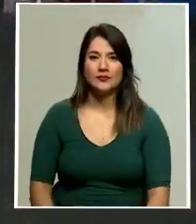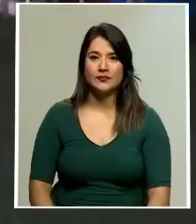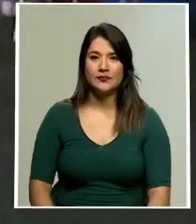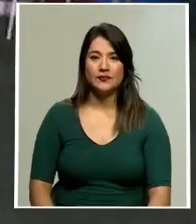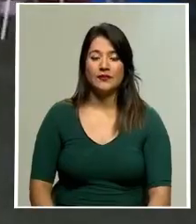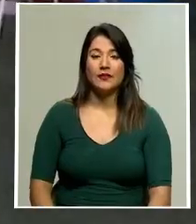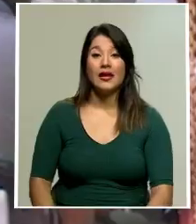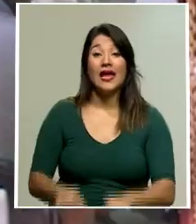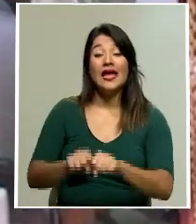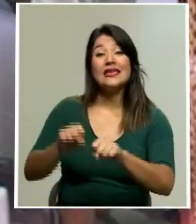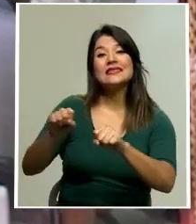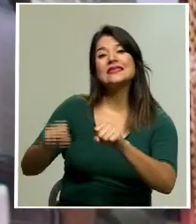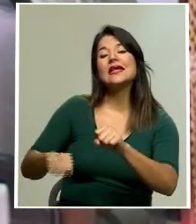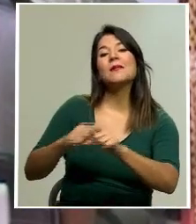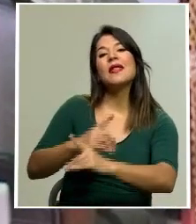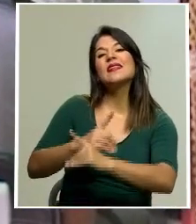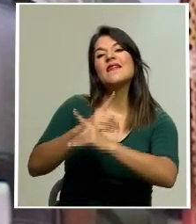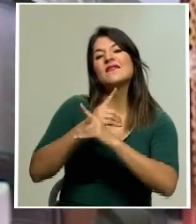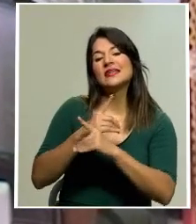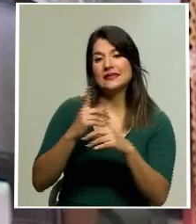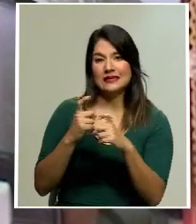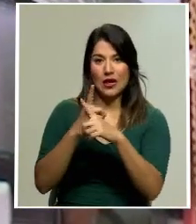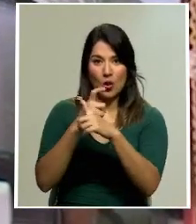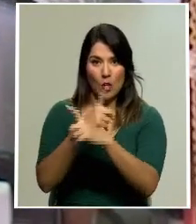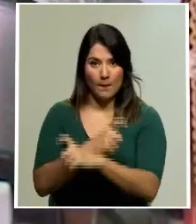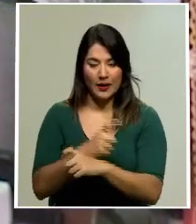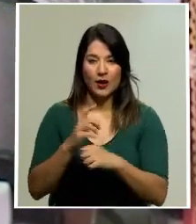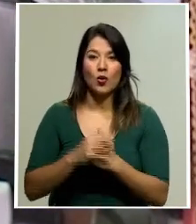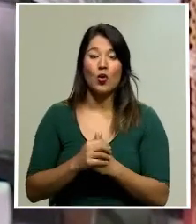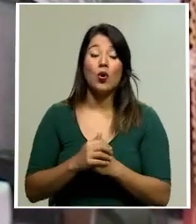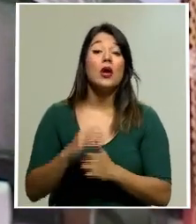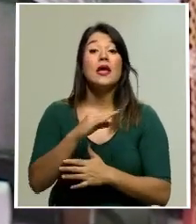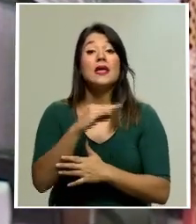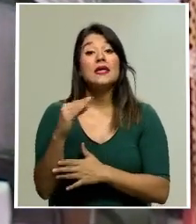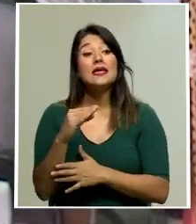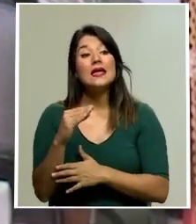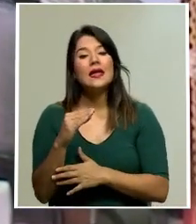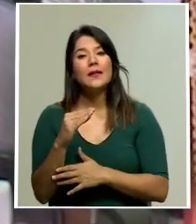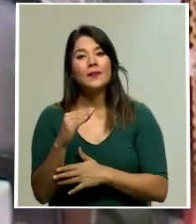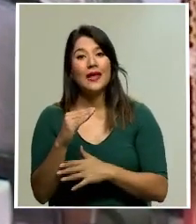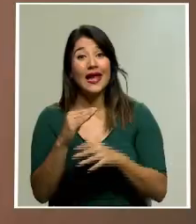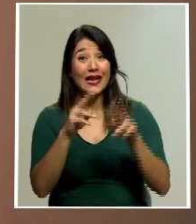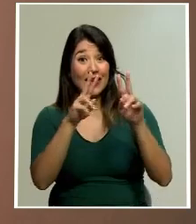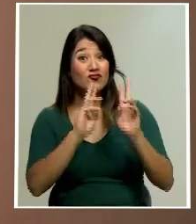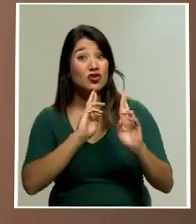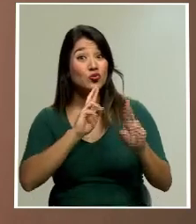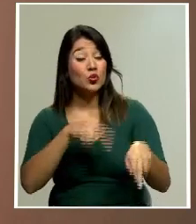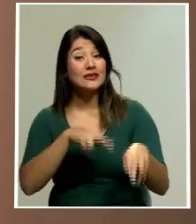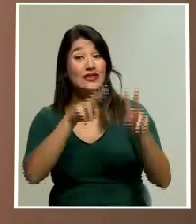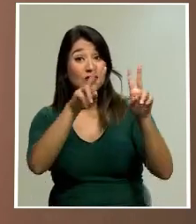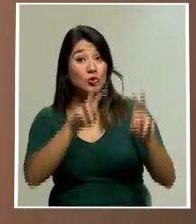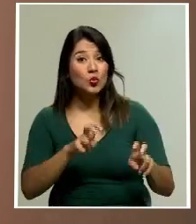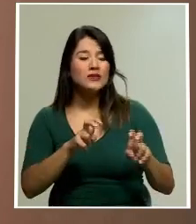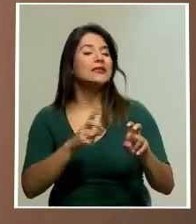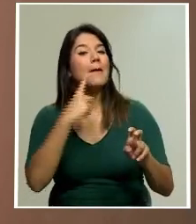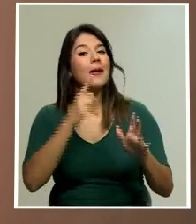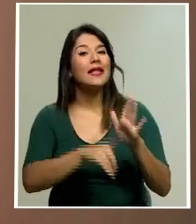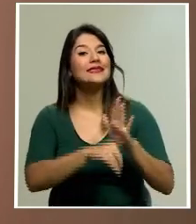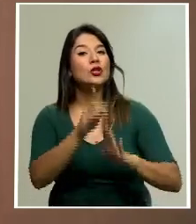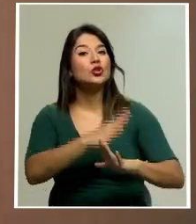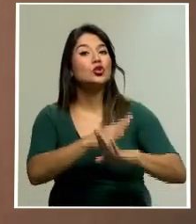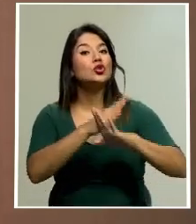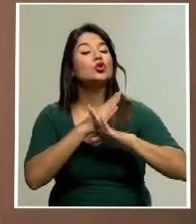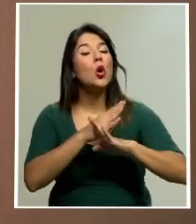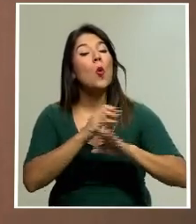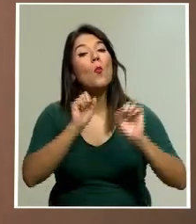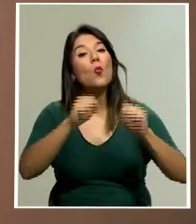sistema inmunológico es complejo y la interpretación de los resultados de las pruebas de anticuerpos puede arrojar varias respuestas. En una persona